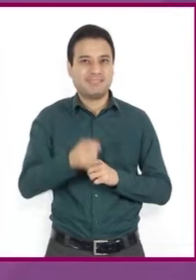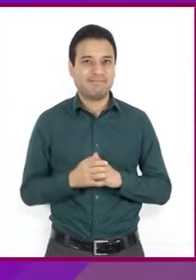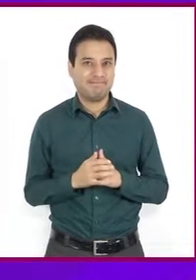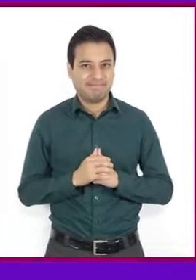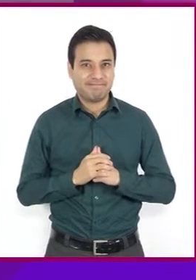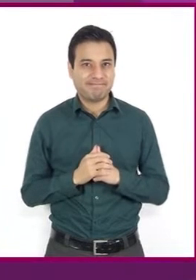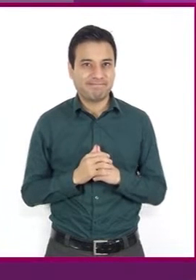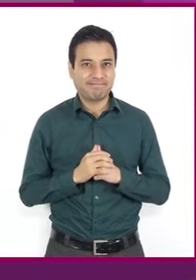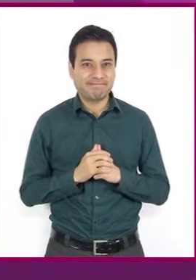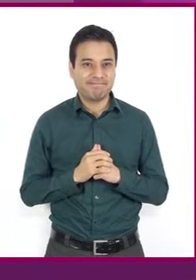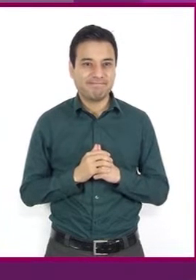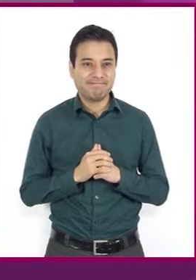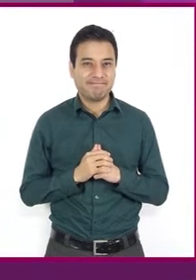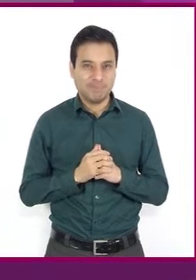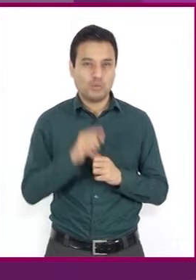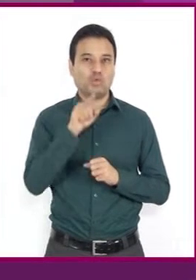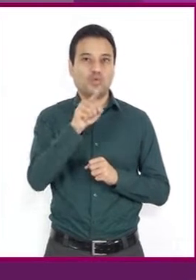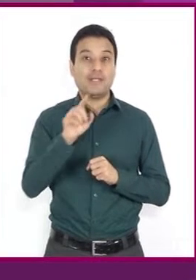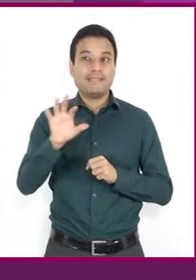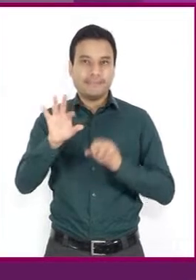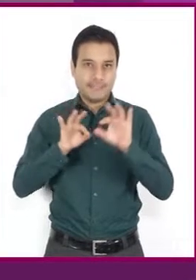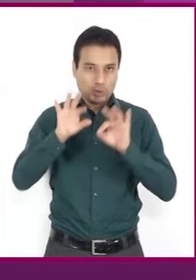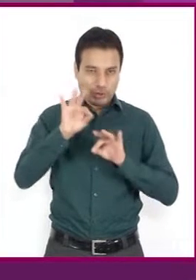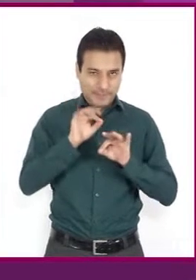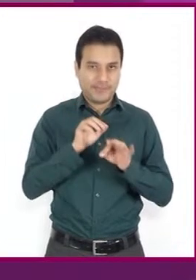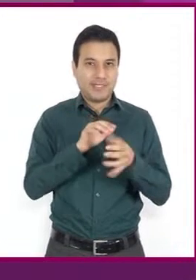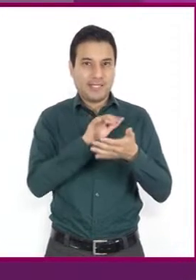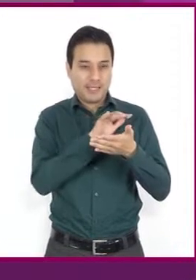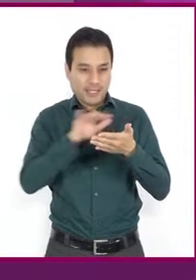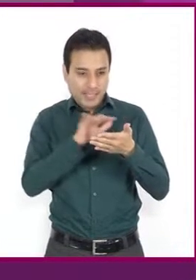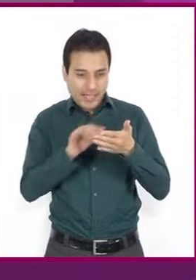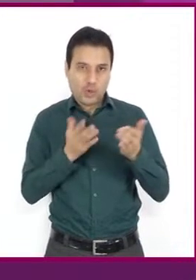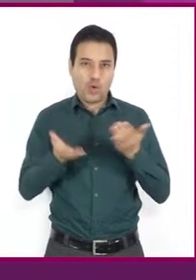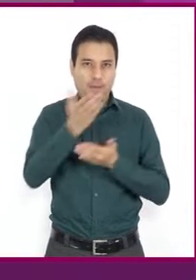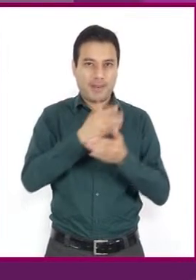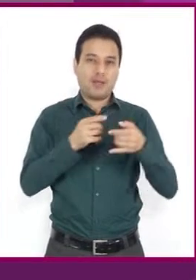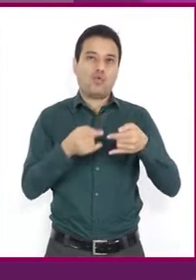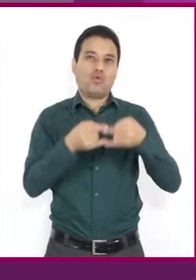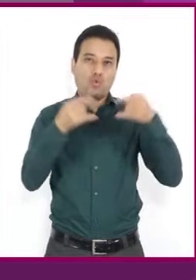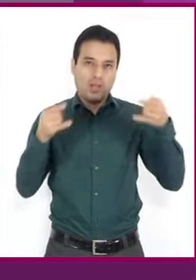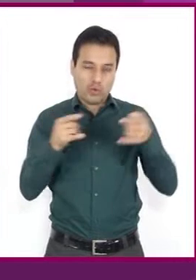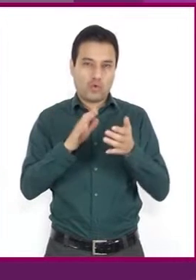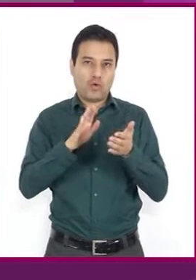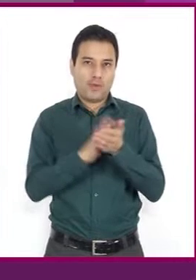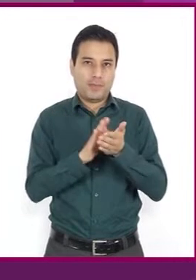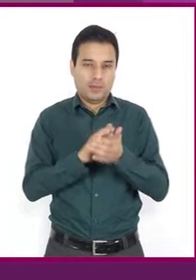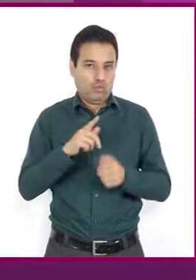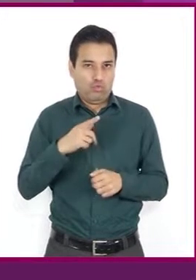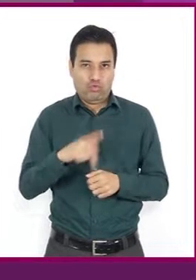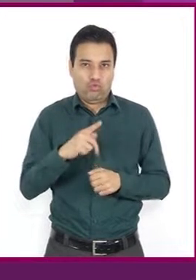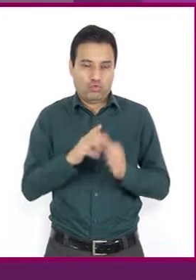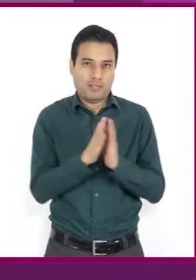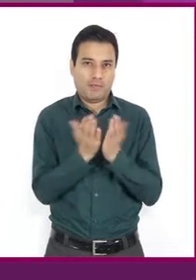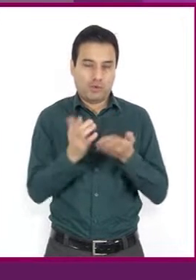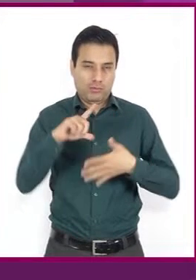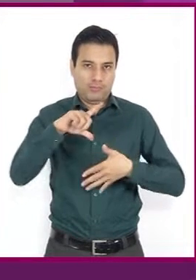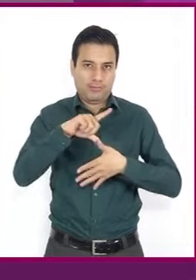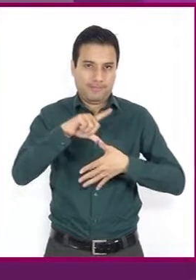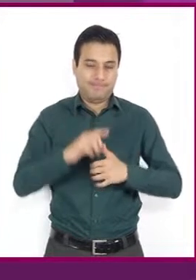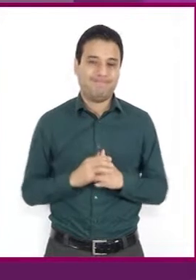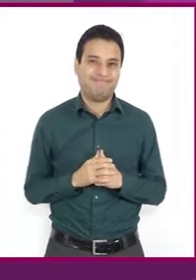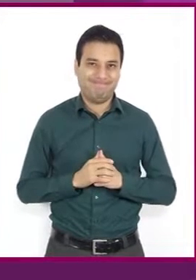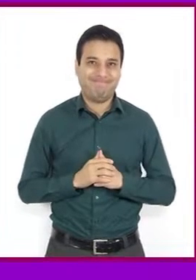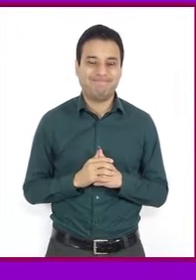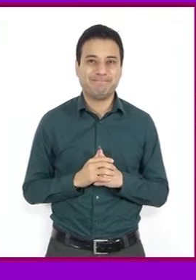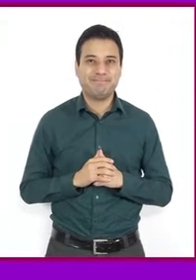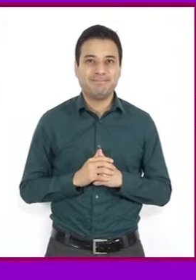es: selecciona, lee y comparte cuentos o novelas de la narrativa latinoamericana